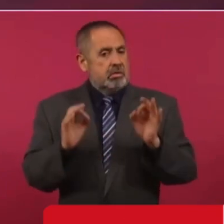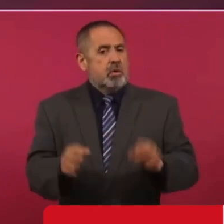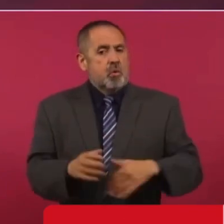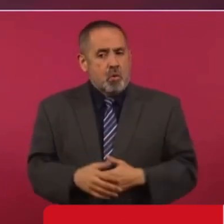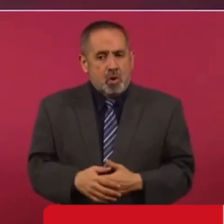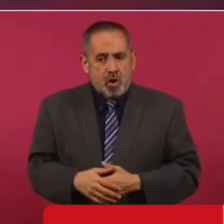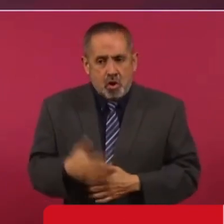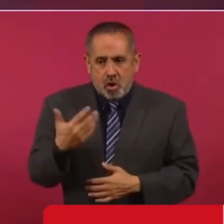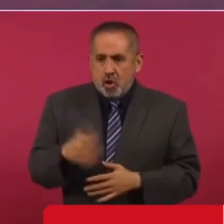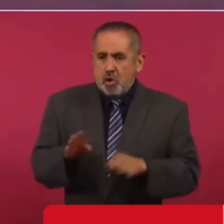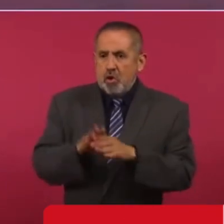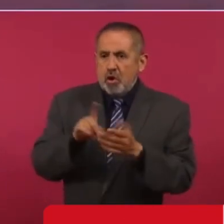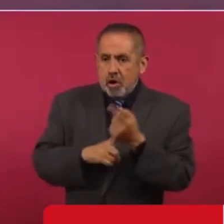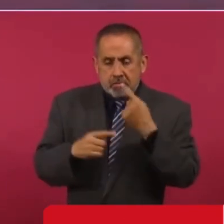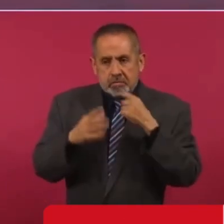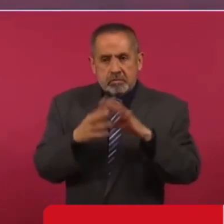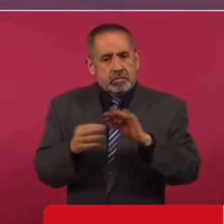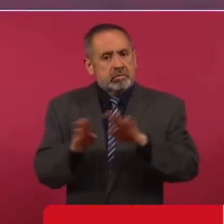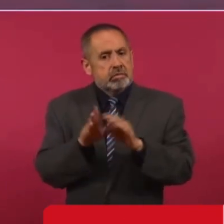estos momentos